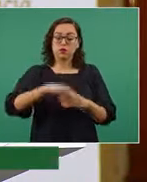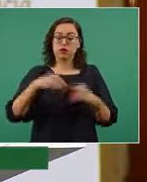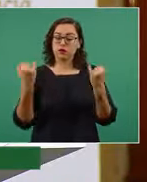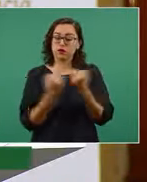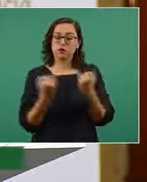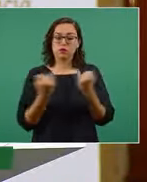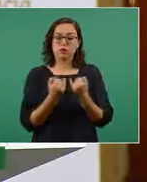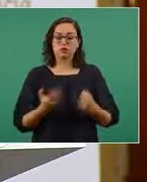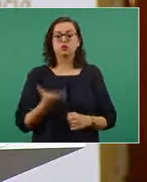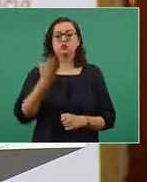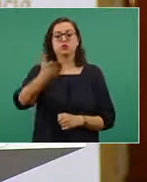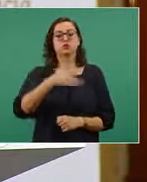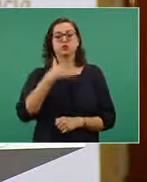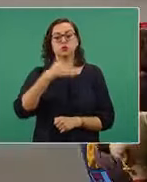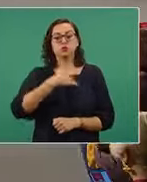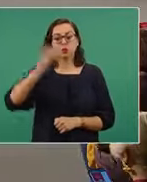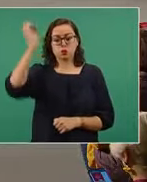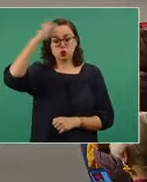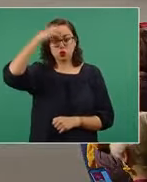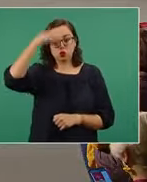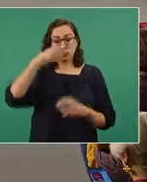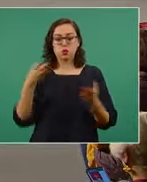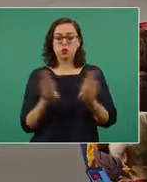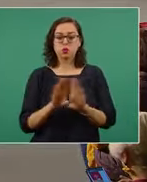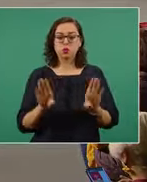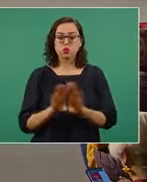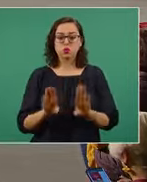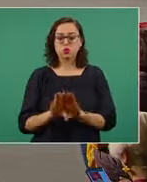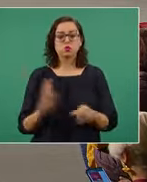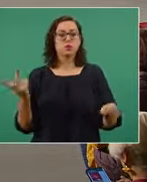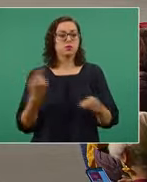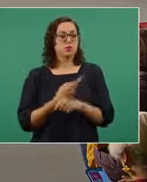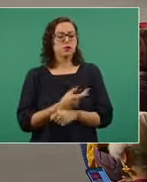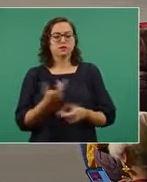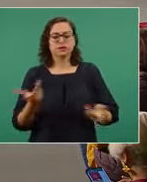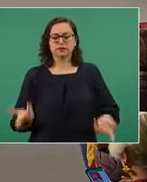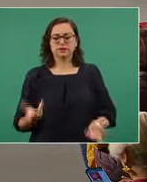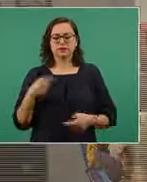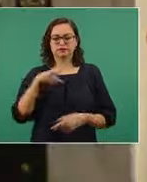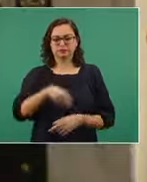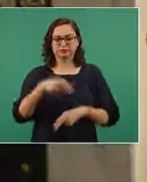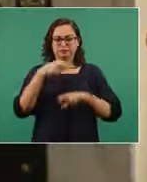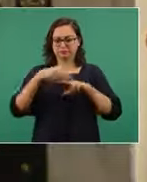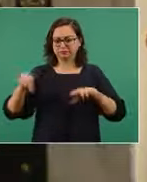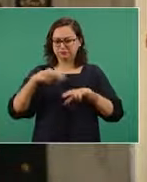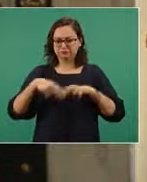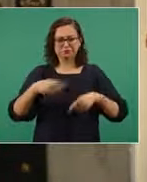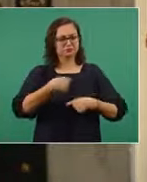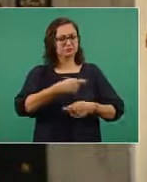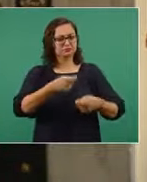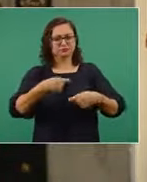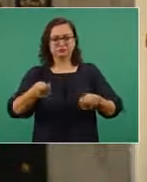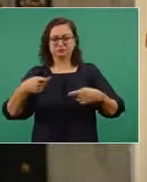¿Qué le parece, presidente? ¿Qué opinión tiene respecto a la entrega de estos vales, que es una flagrante violación a la